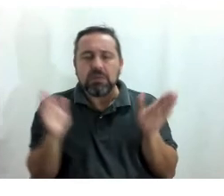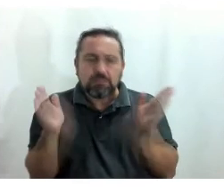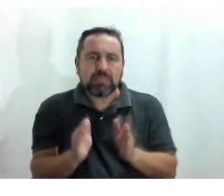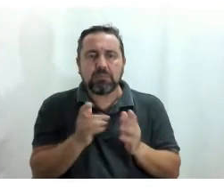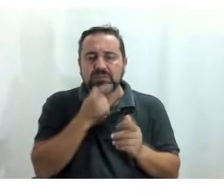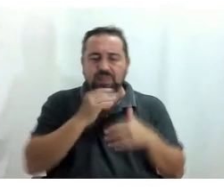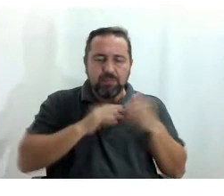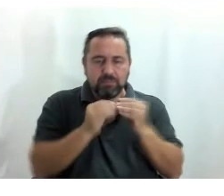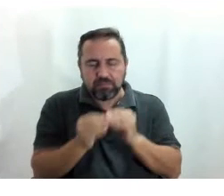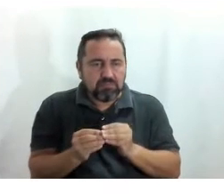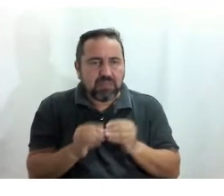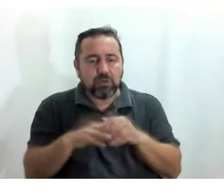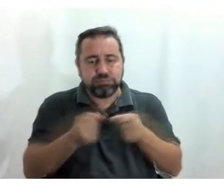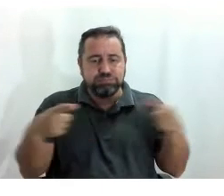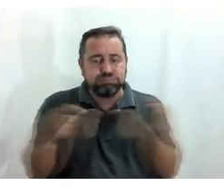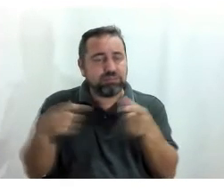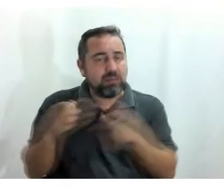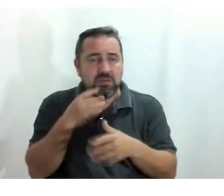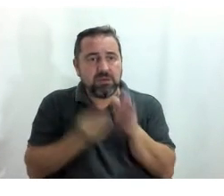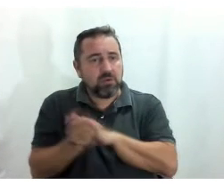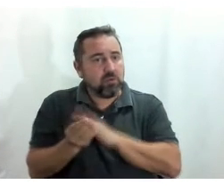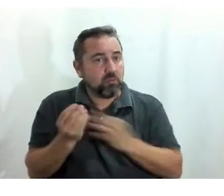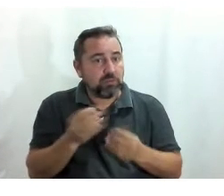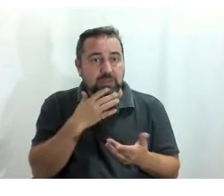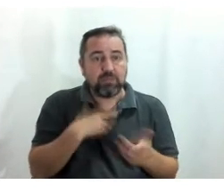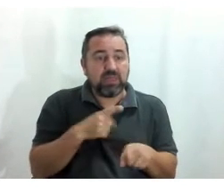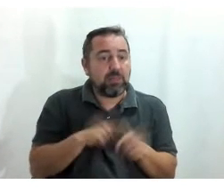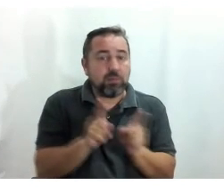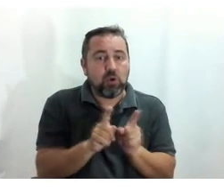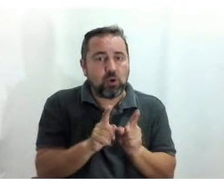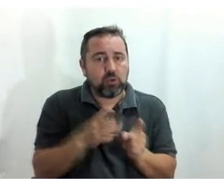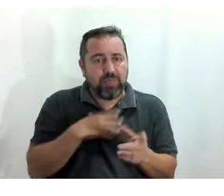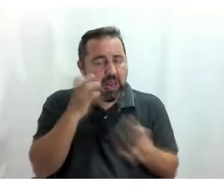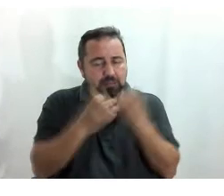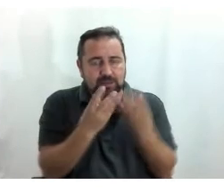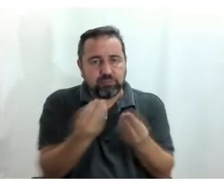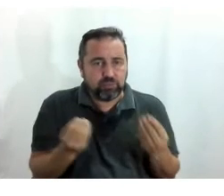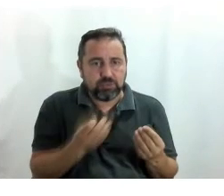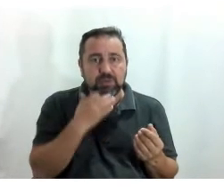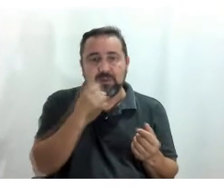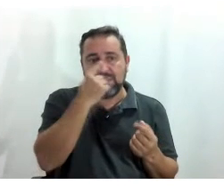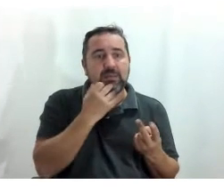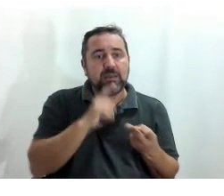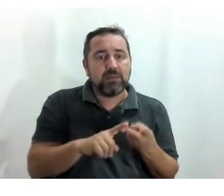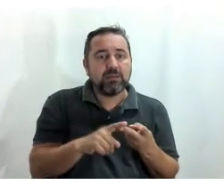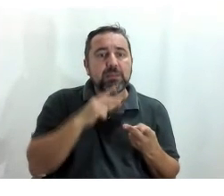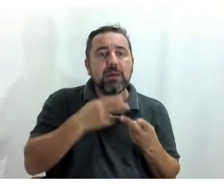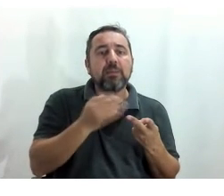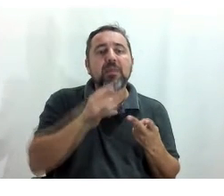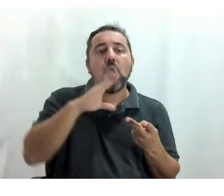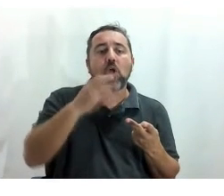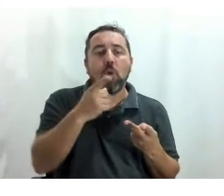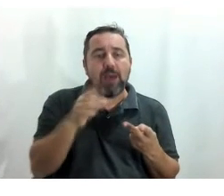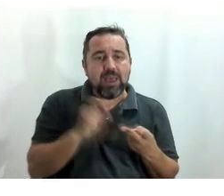son muy prolíficas, con lo cual podemos obtener muchos animales en poco tiempo. Aquí tenéis, por ejemplo, imágenes pues, del guinea pig o cobaya,